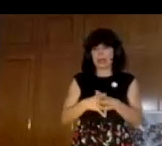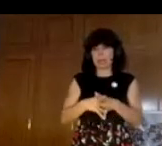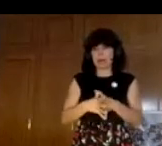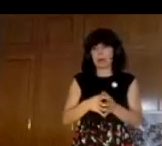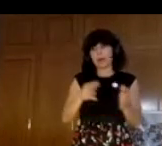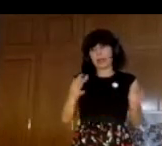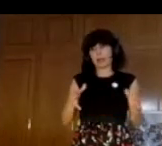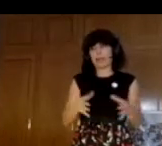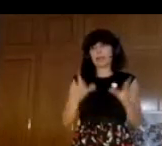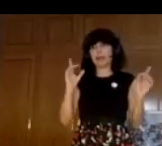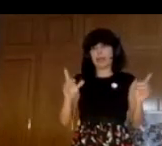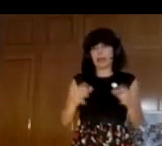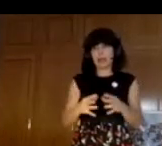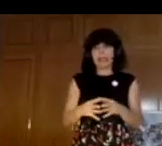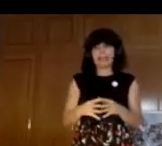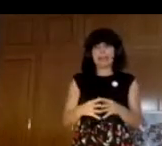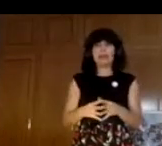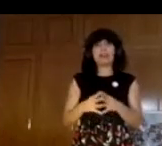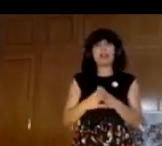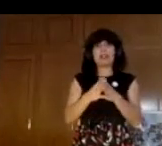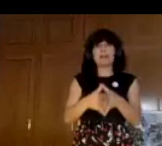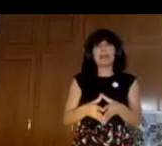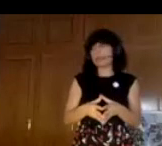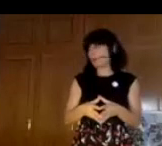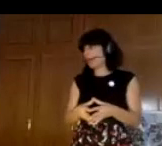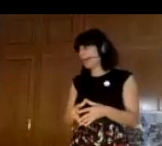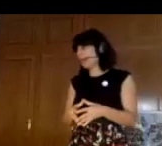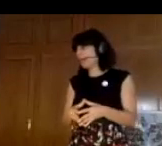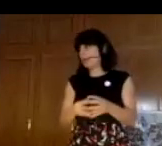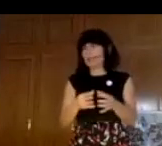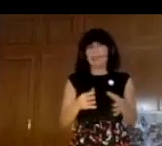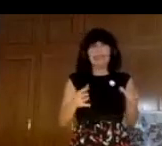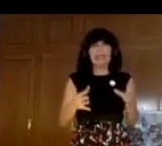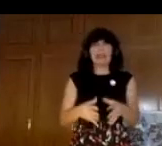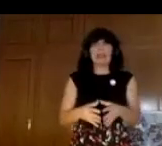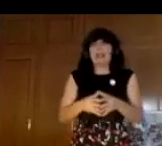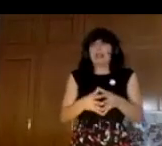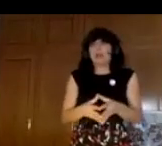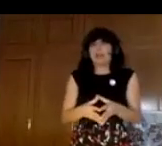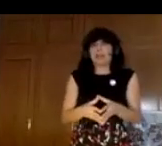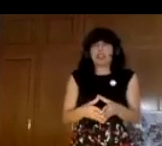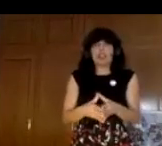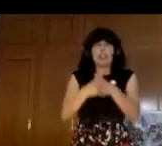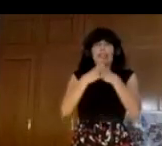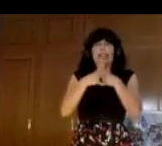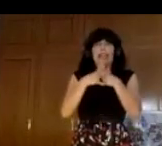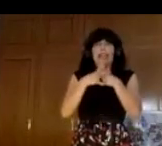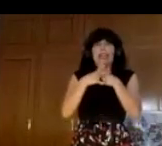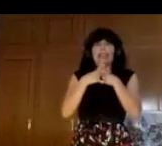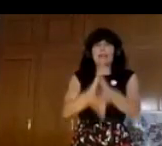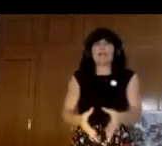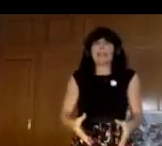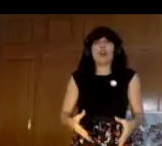por ejemplo, bueno, de la actualidad mundial, estamos hablando del tema de la regularización y la regularización